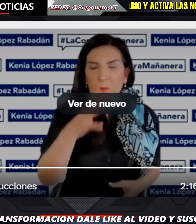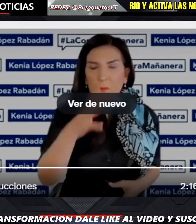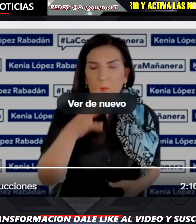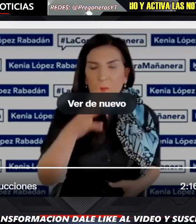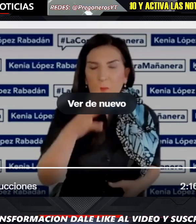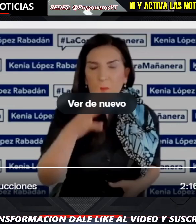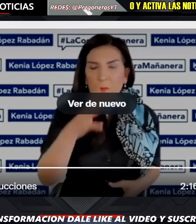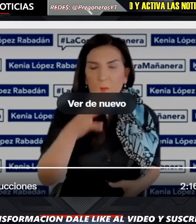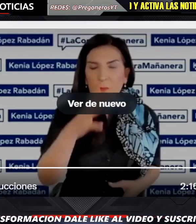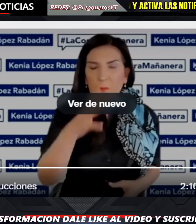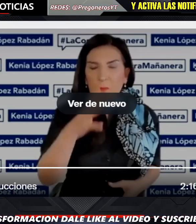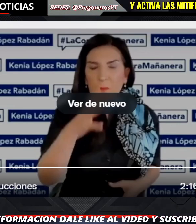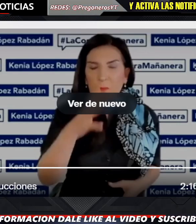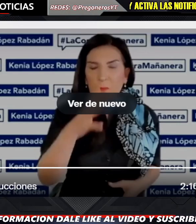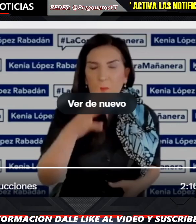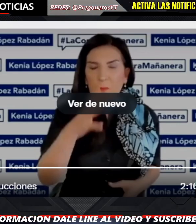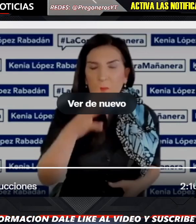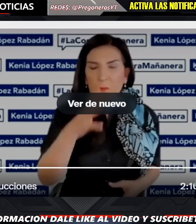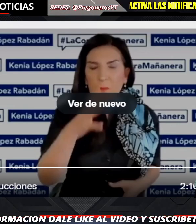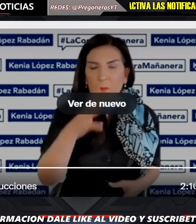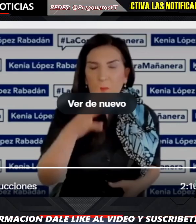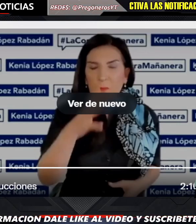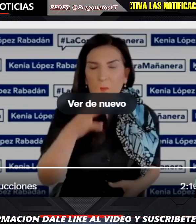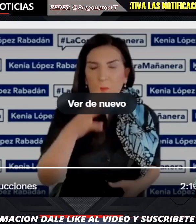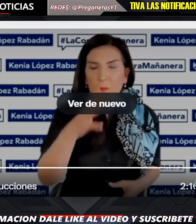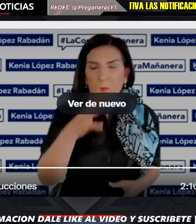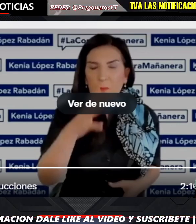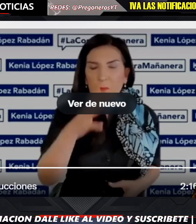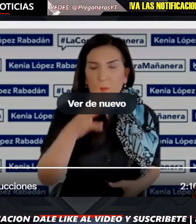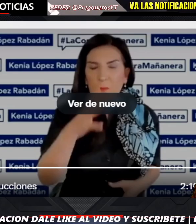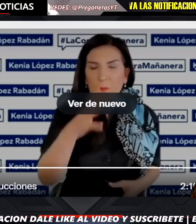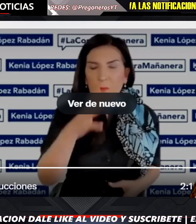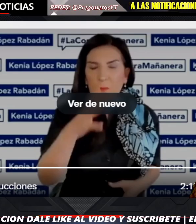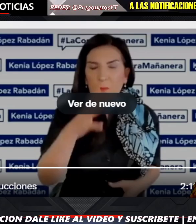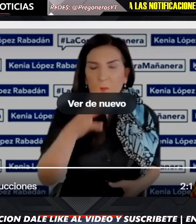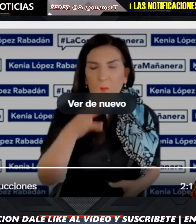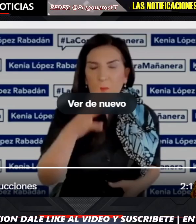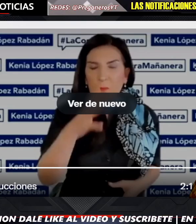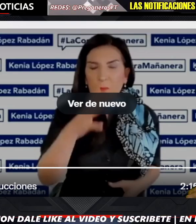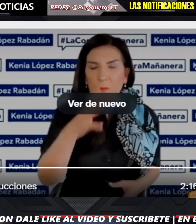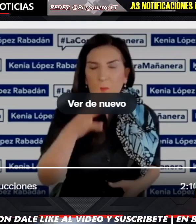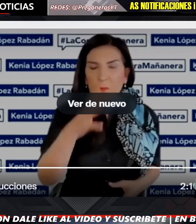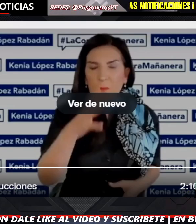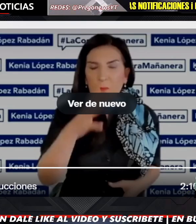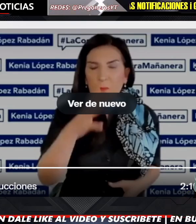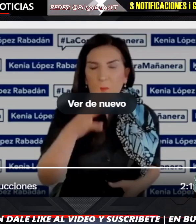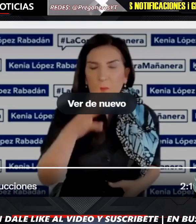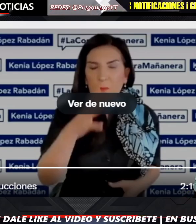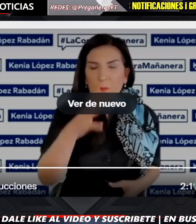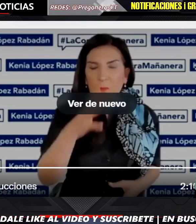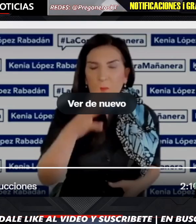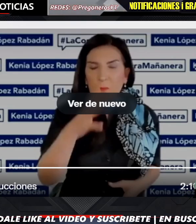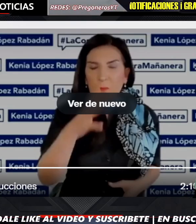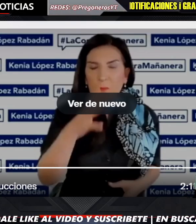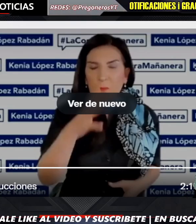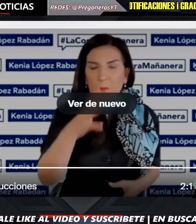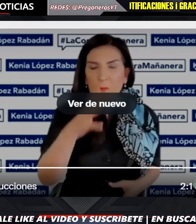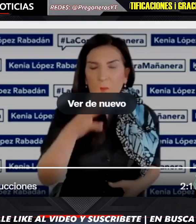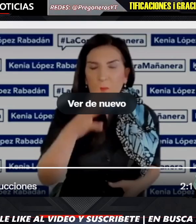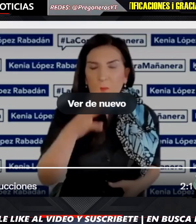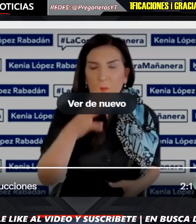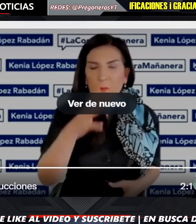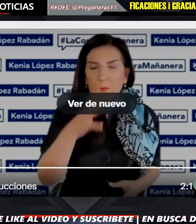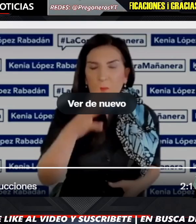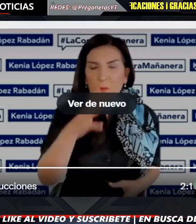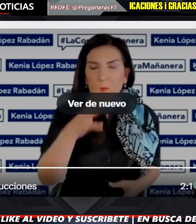o no? Digo, porque se supone que ellos son representación del pueblo y